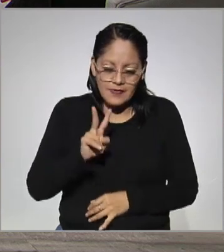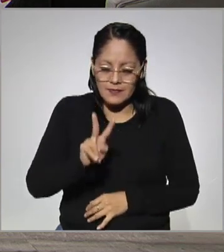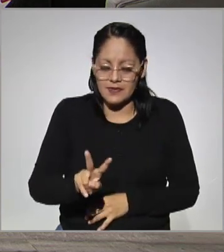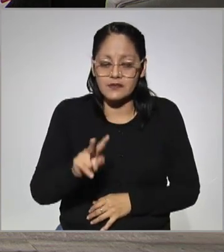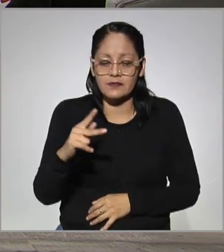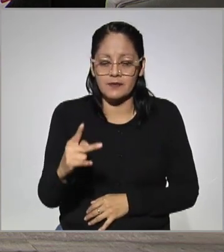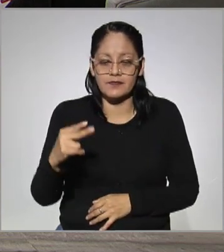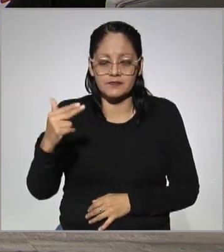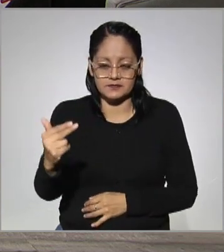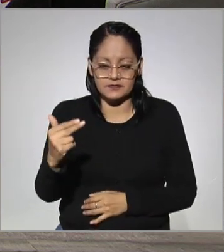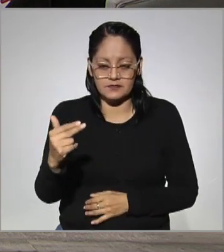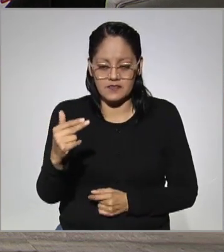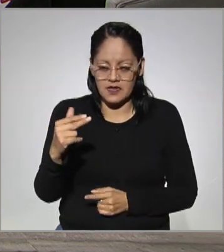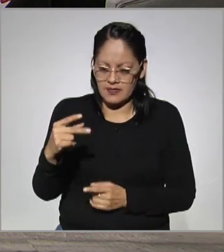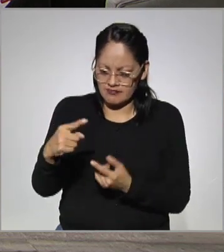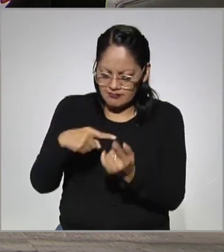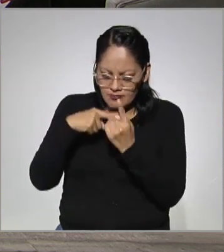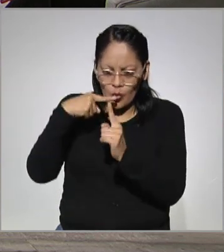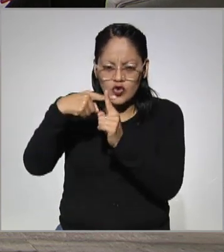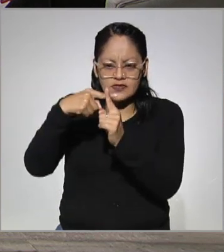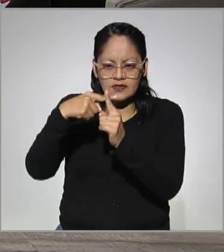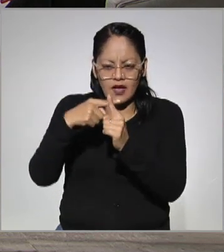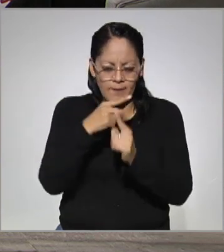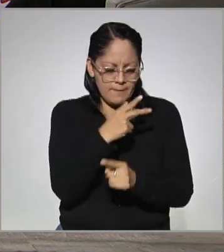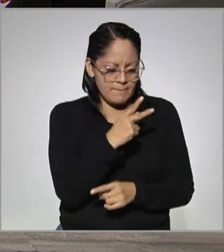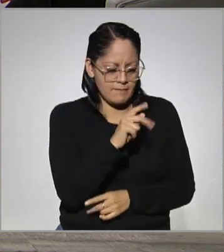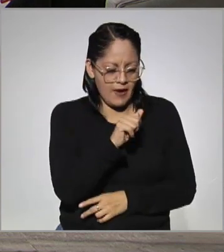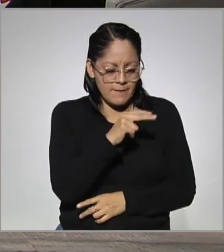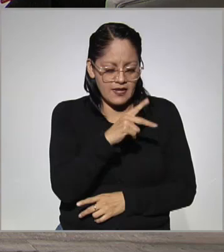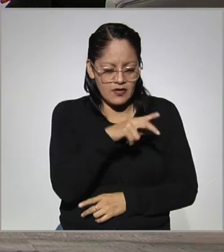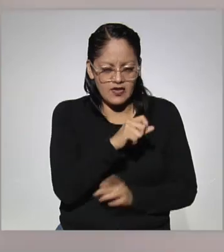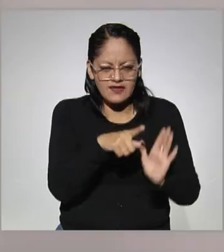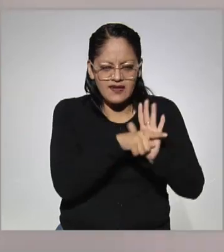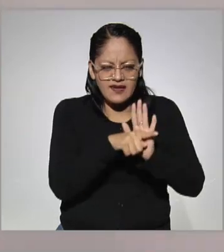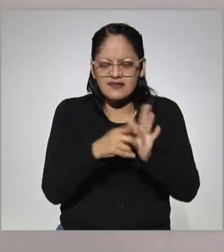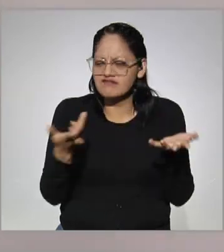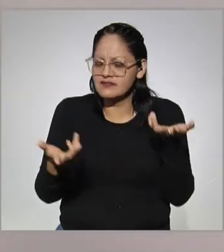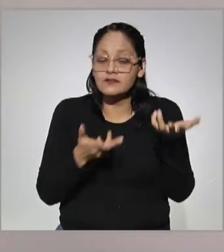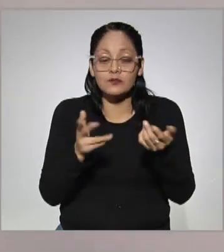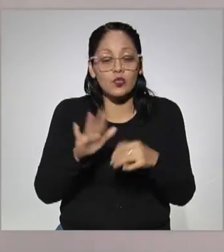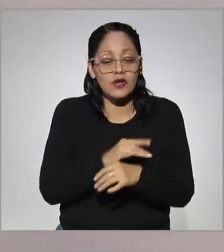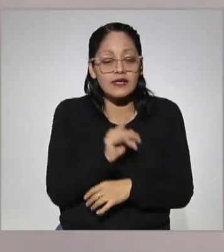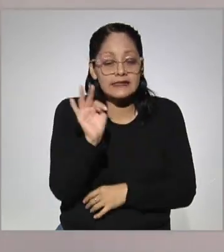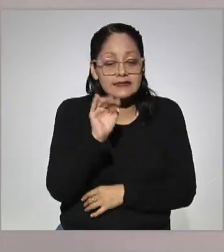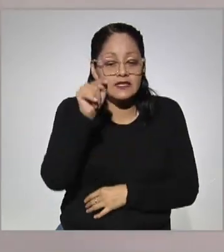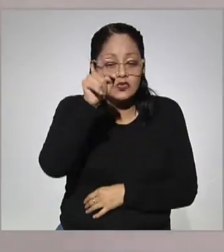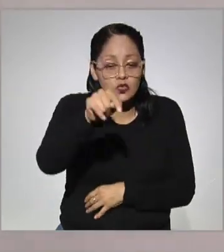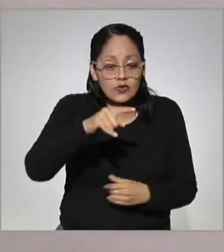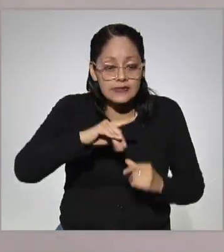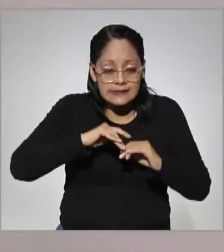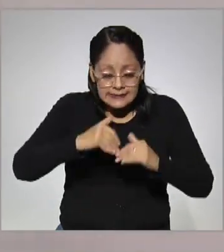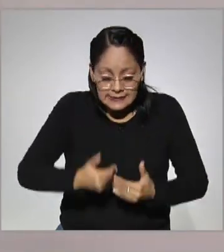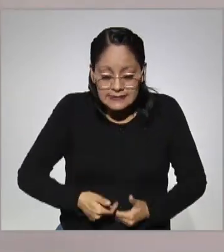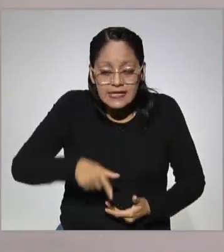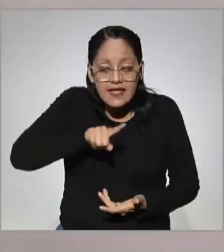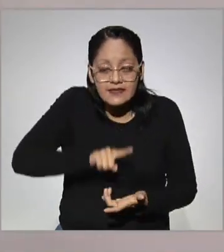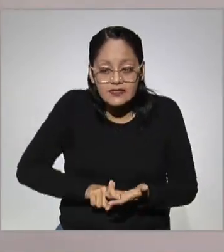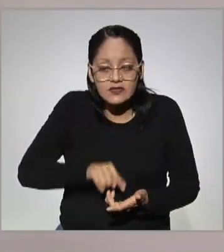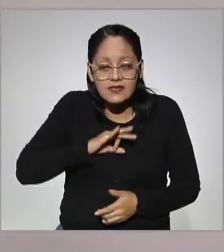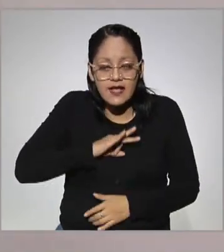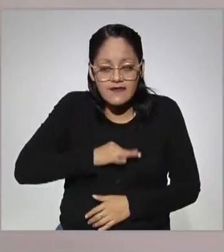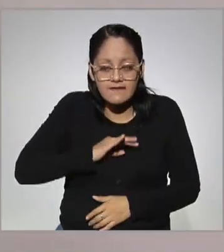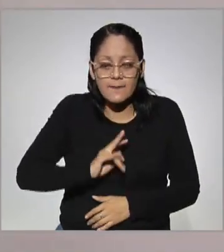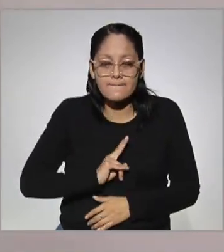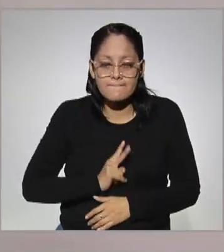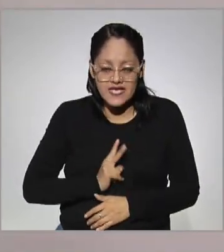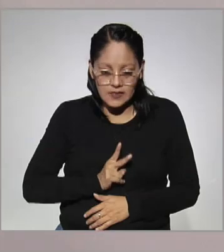positiva. ¿Y el Papa Nicolau sale negativo? Ahí les va, Ahorita vamos a explicarles por qué. Porque tú puedes tener el virus, Así pero no es. lesión por el Así es, virus. así